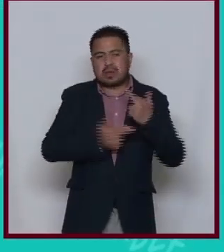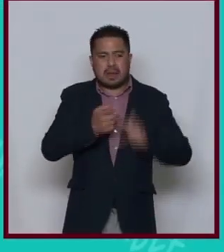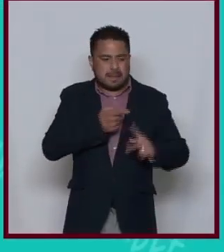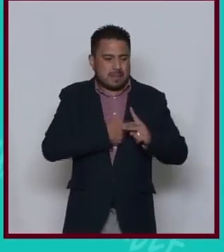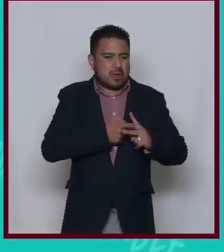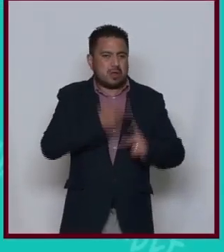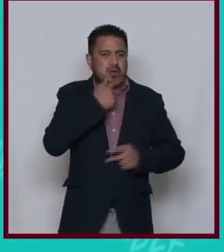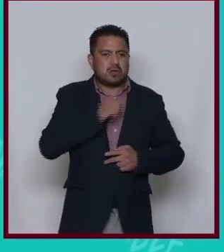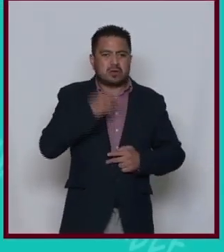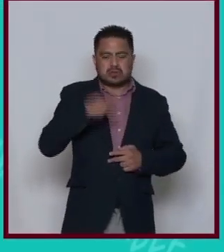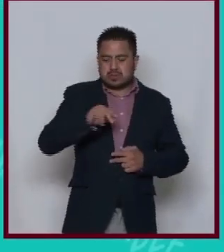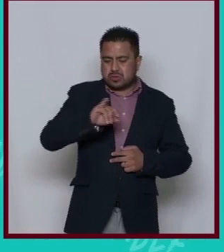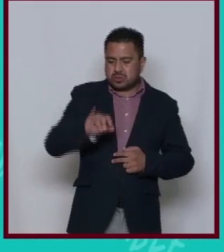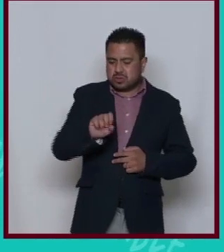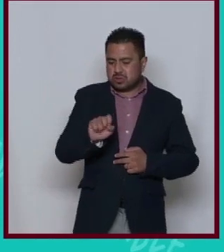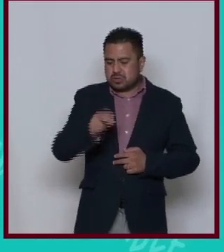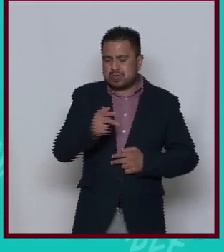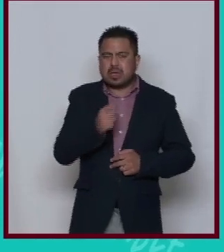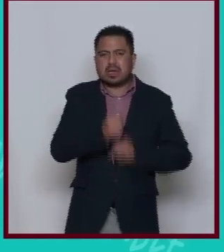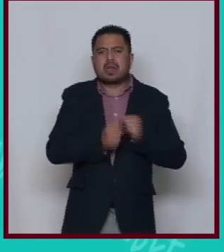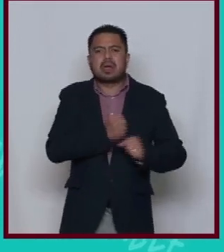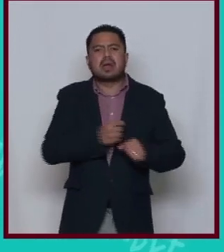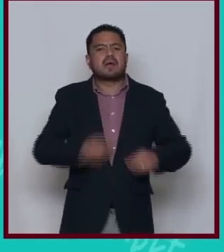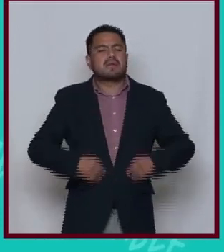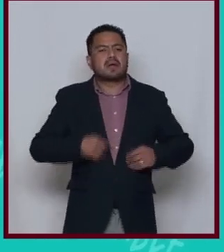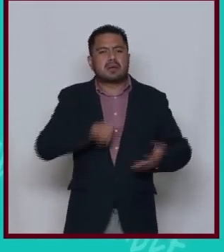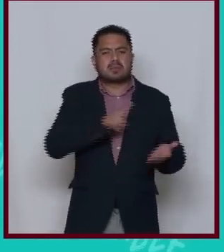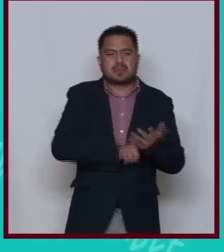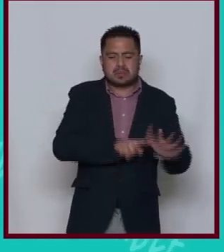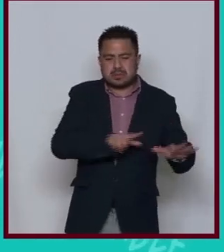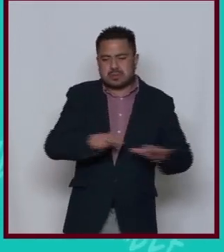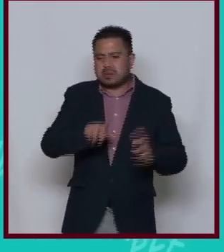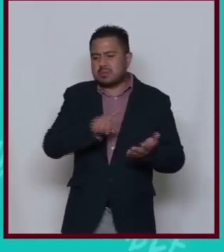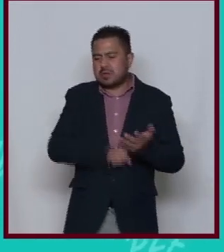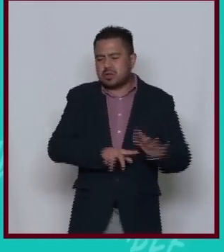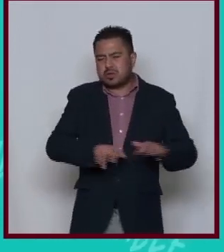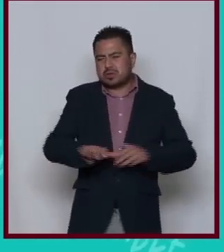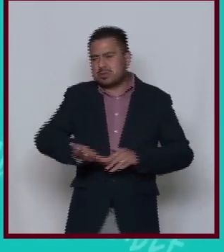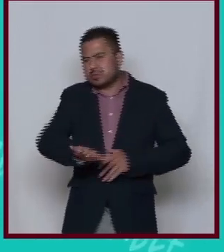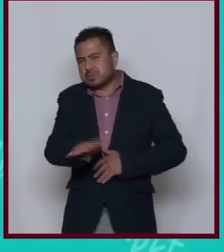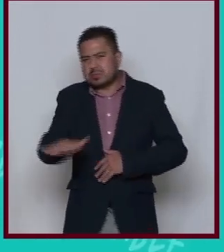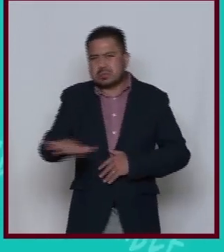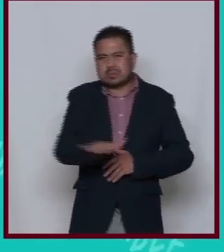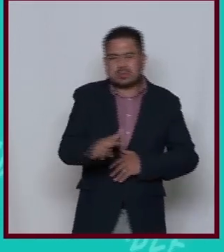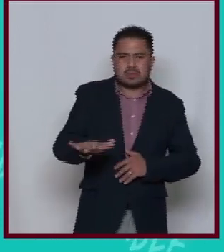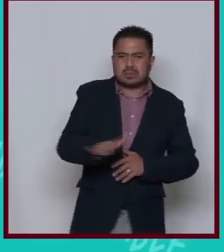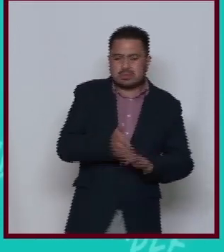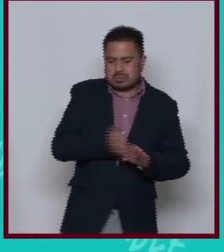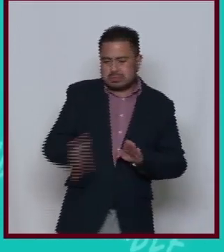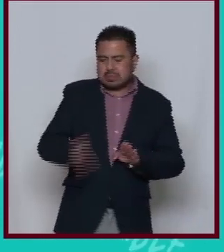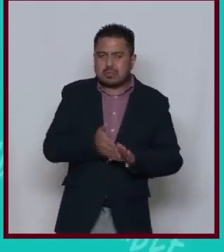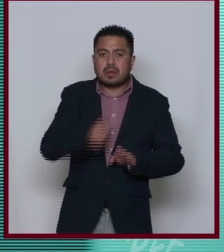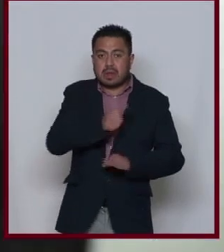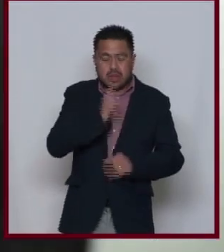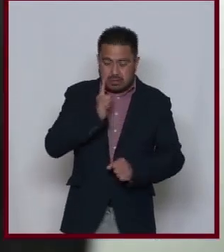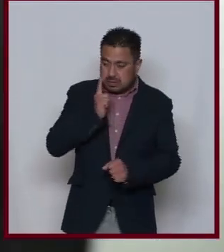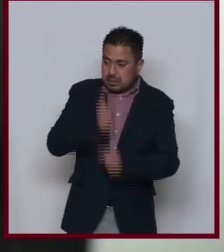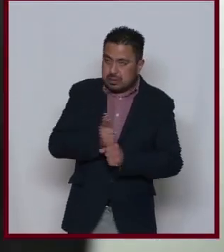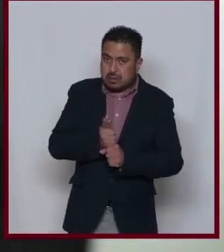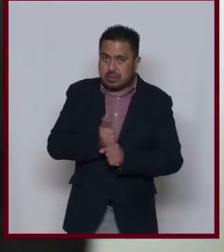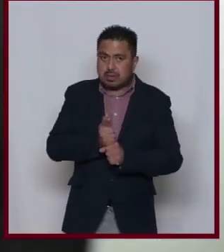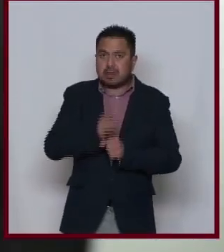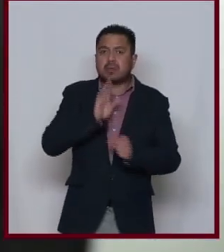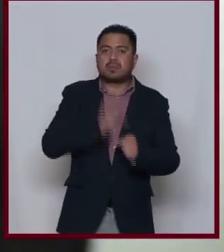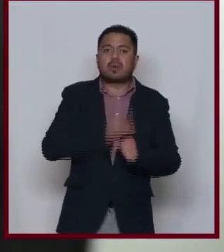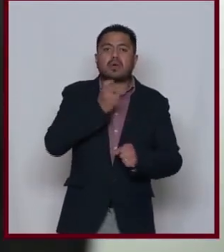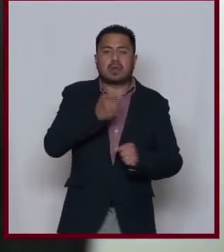se llama Joseph Fourier, que vivió por ahí de los 1700, entre 1800, él descubrió, y por